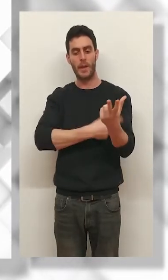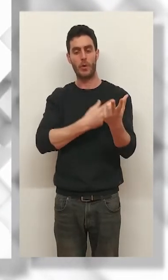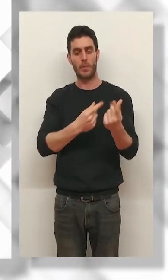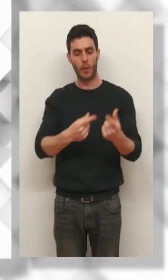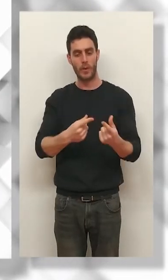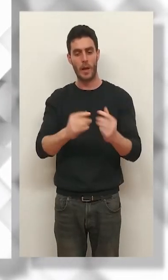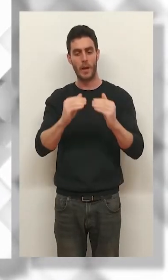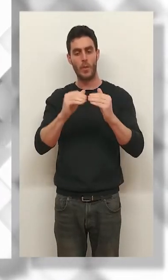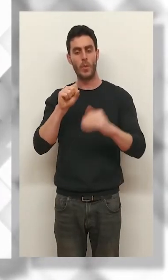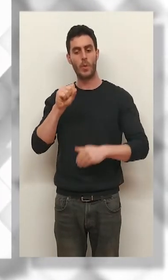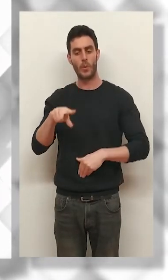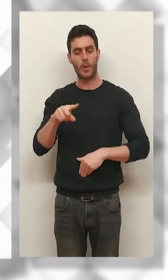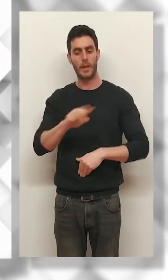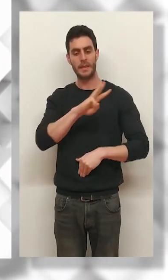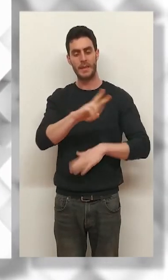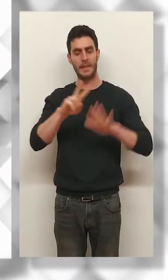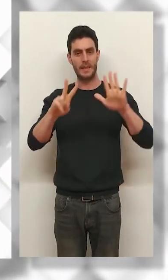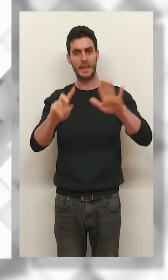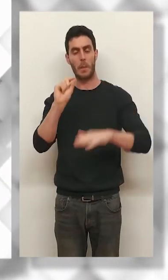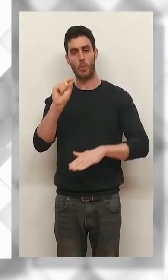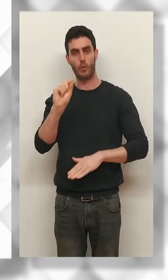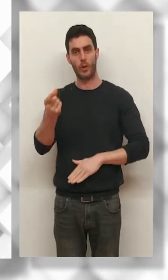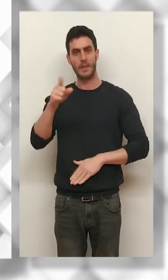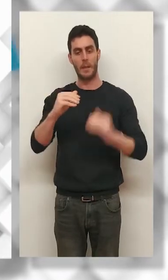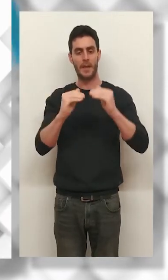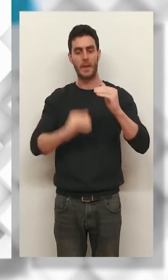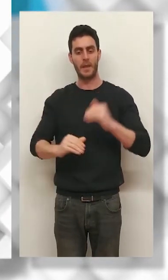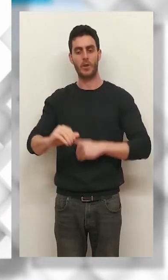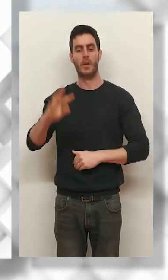37 puntos y en descenso Talavera, Zamora, Valladolid B,